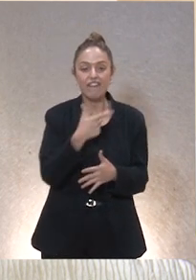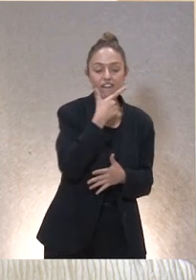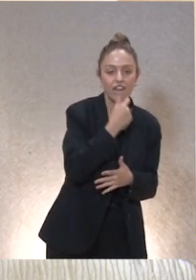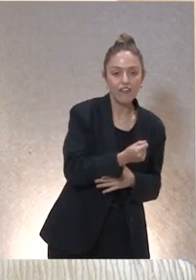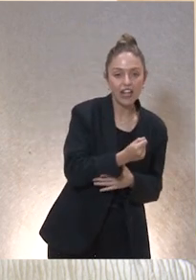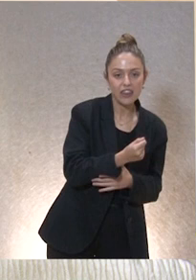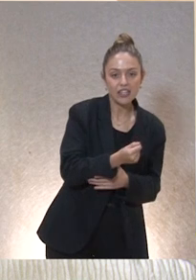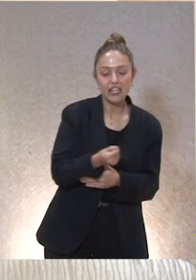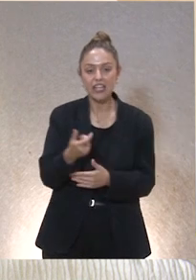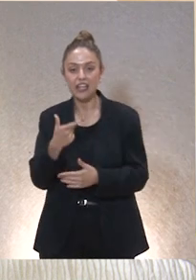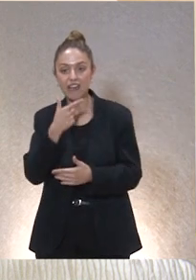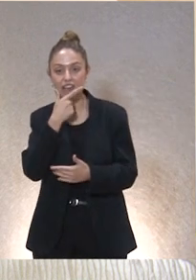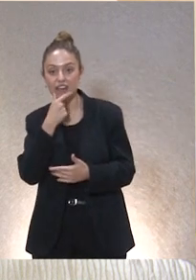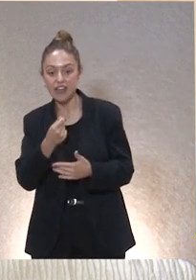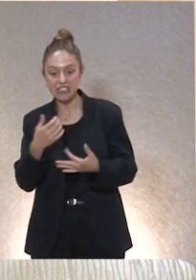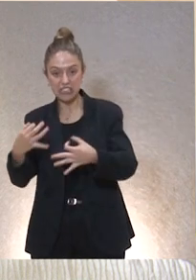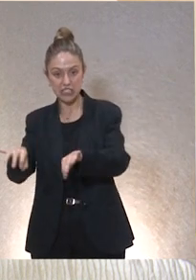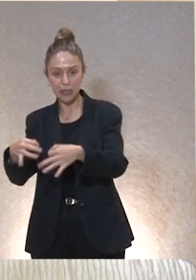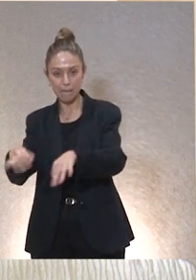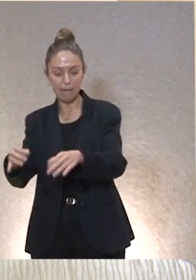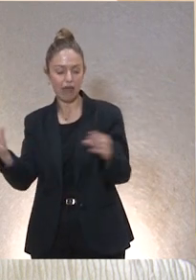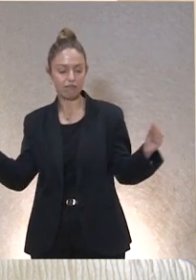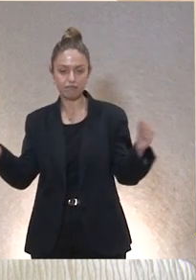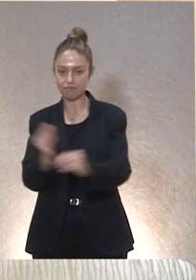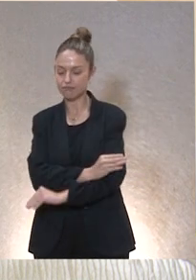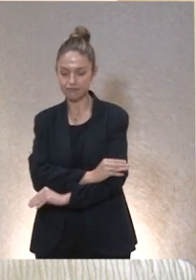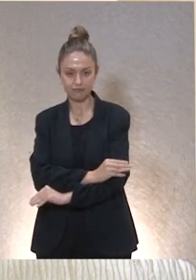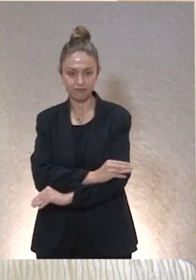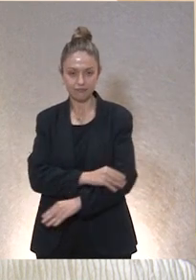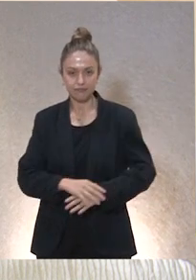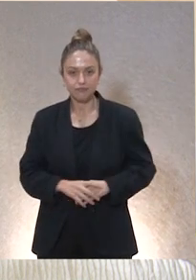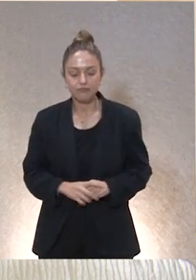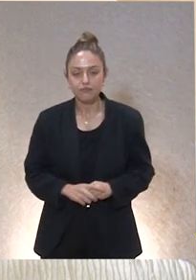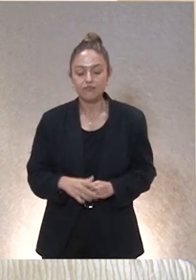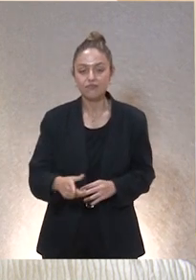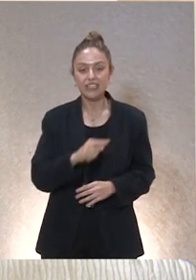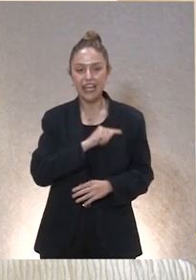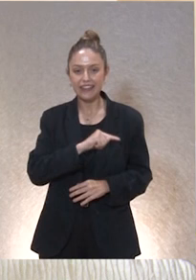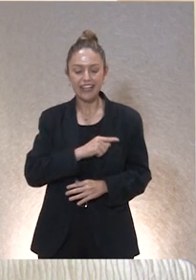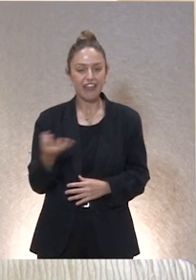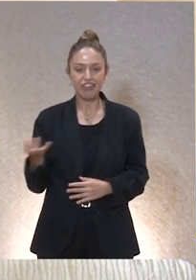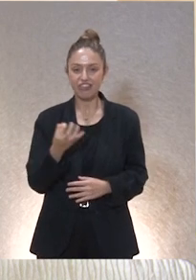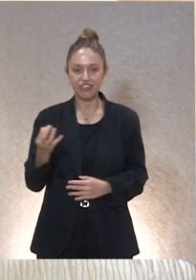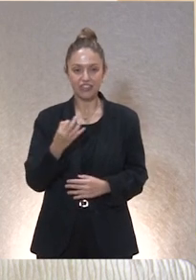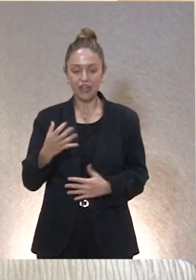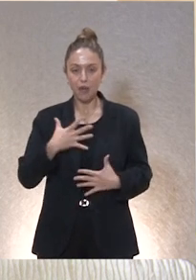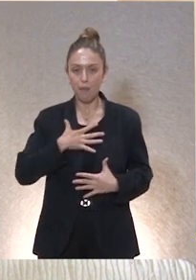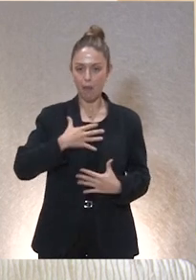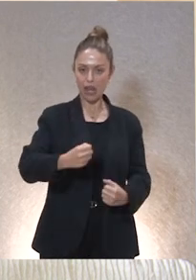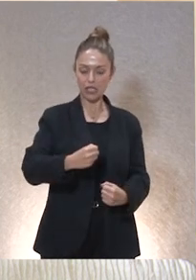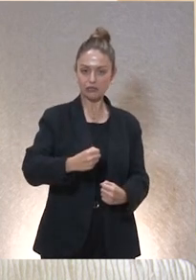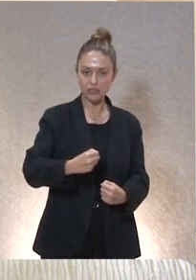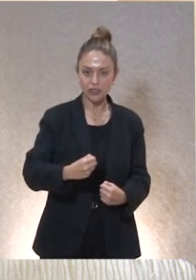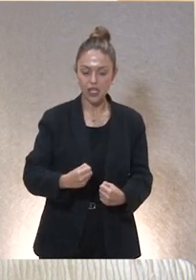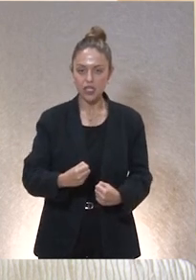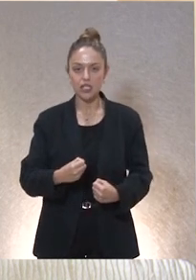y la facilidad con la simpleza nos has hecho ver que la ética requiere valentía coraje moral